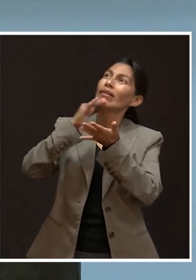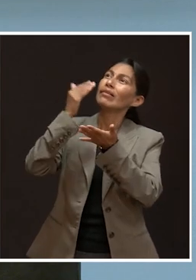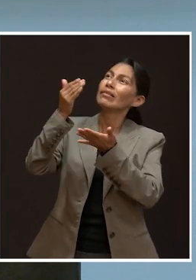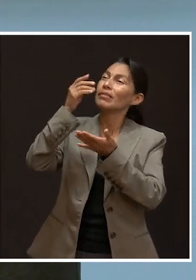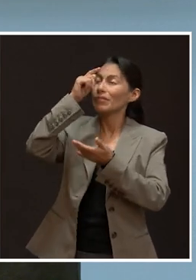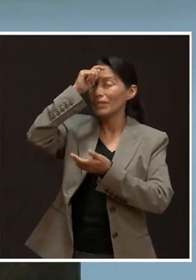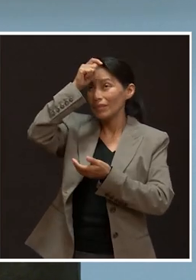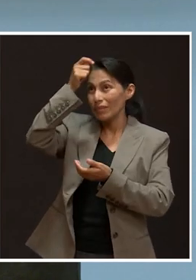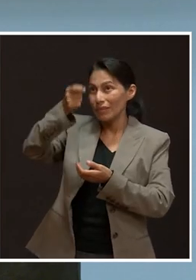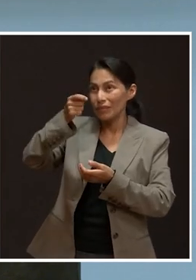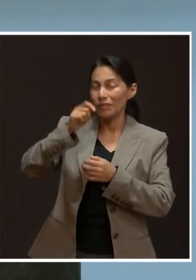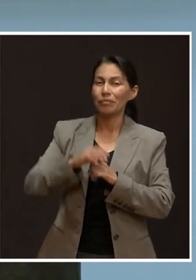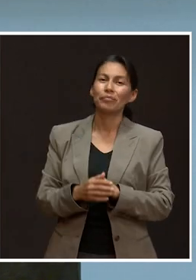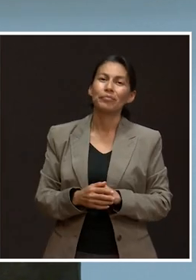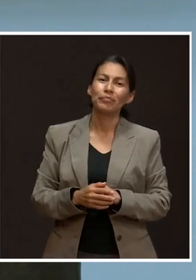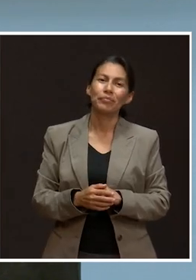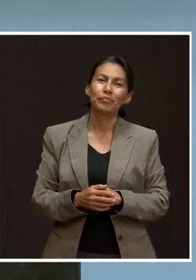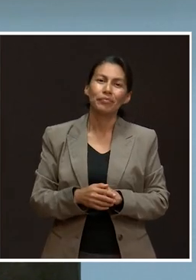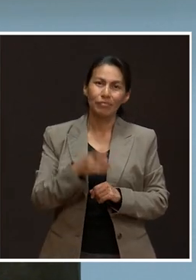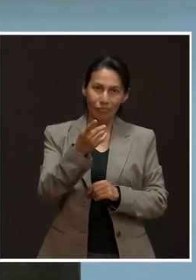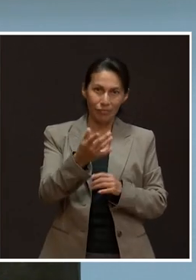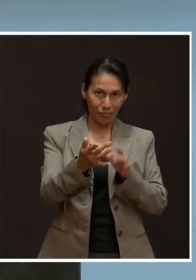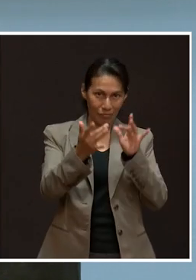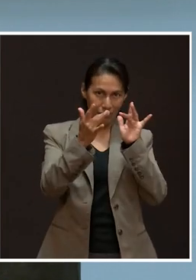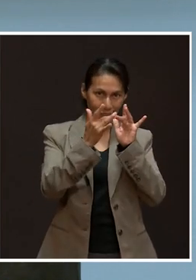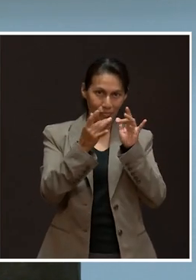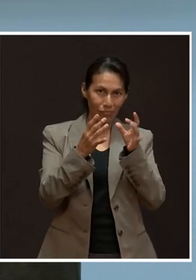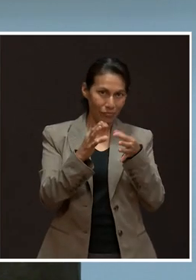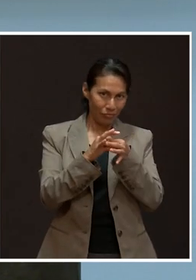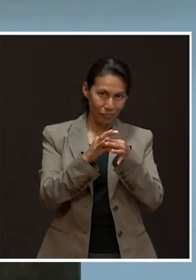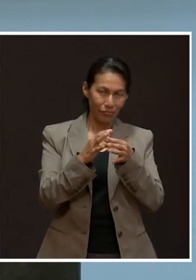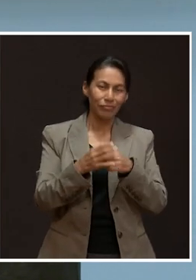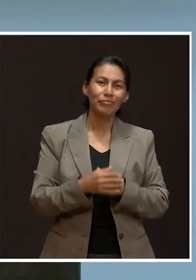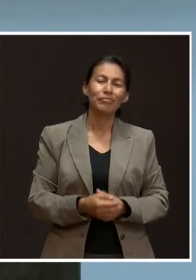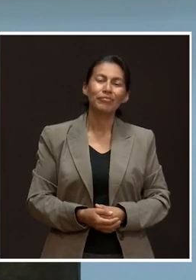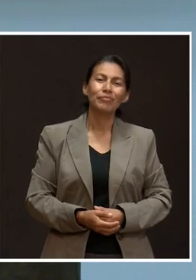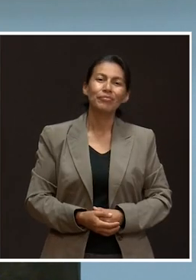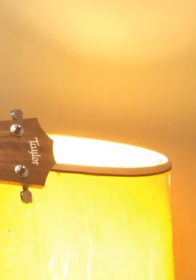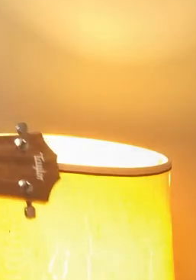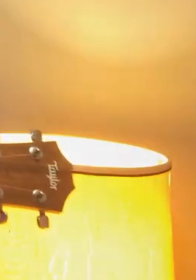bendecir a Dios. Únete a nosotros también. Escuchemos.